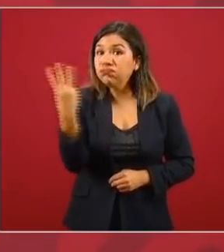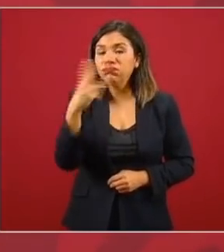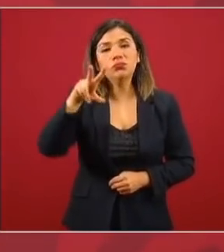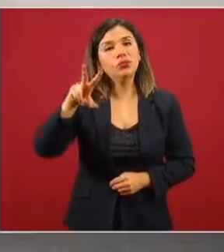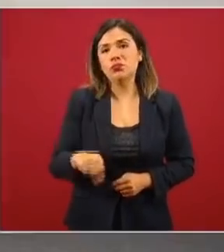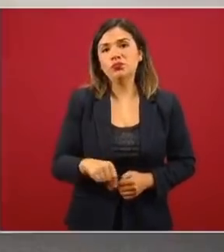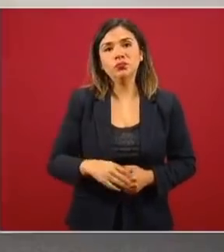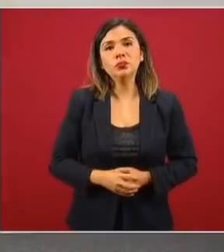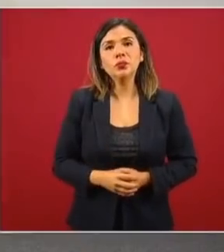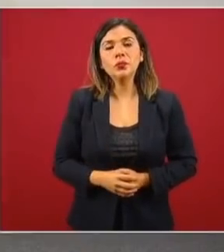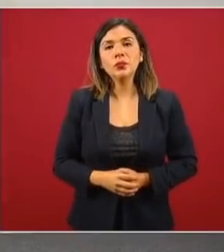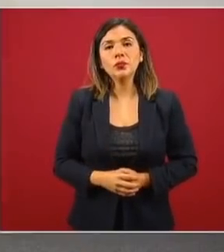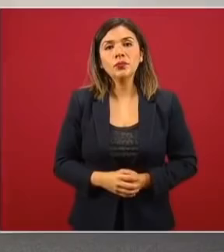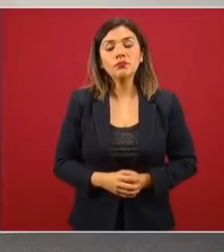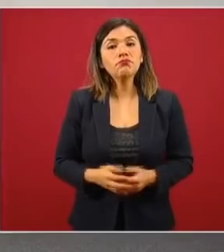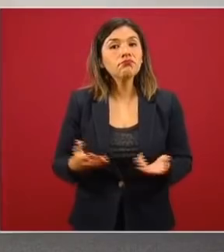Bueno,